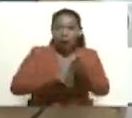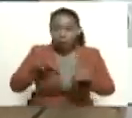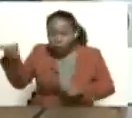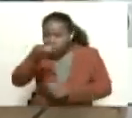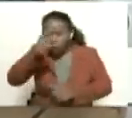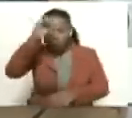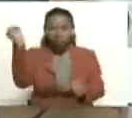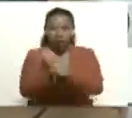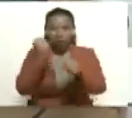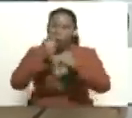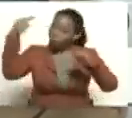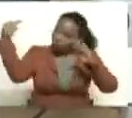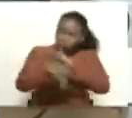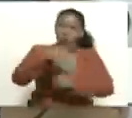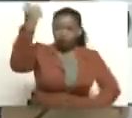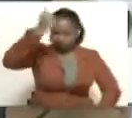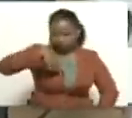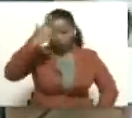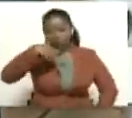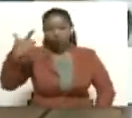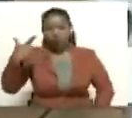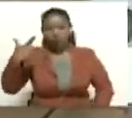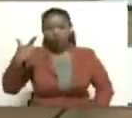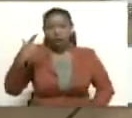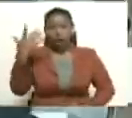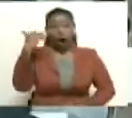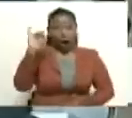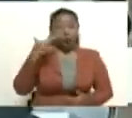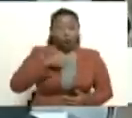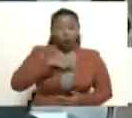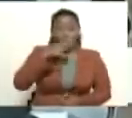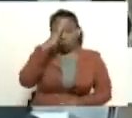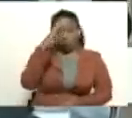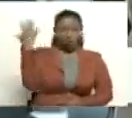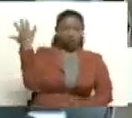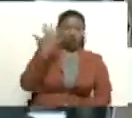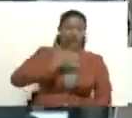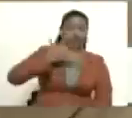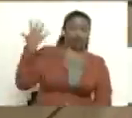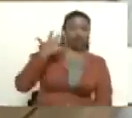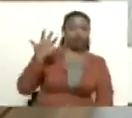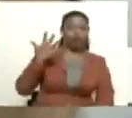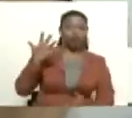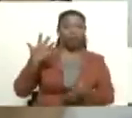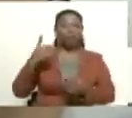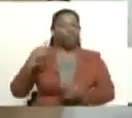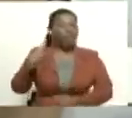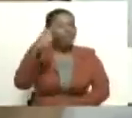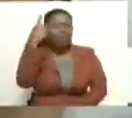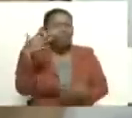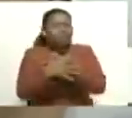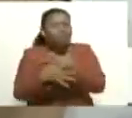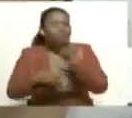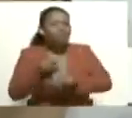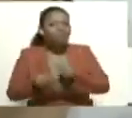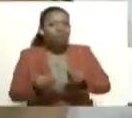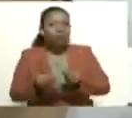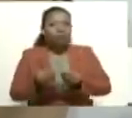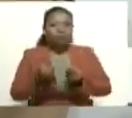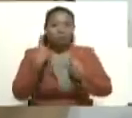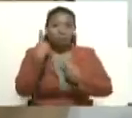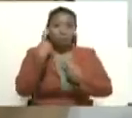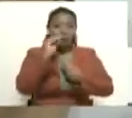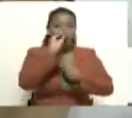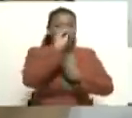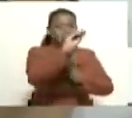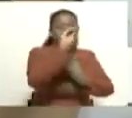verdad, y tenemos serias dudas al respecto, lo primero que tendría que hacer es convocar para